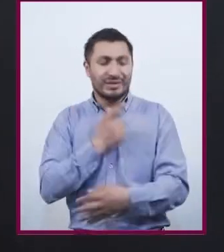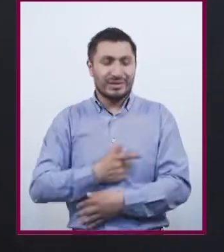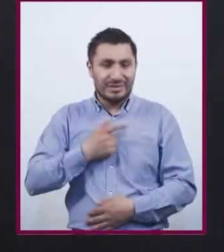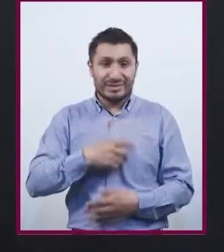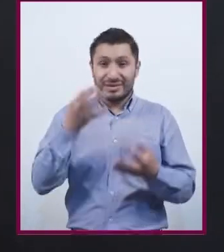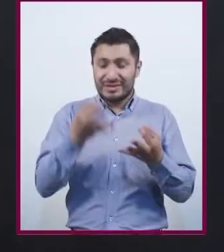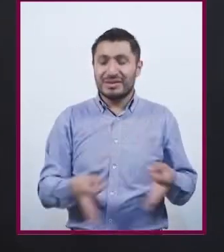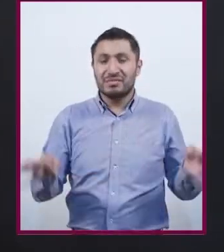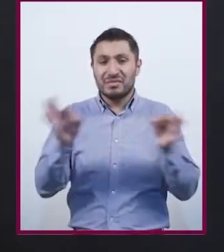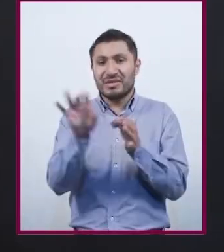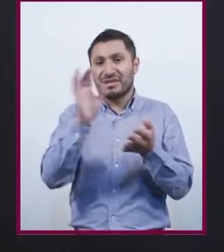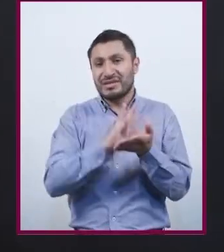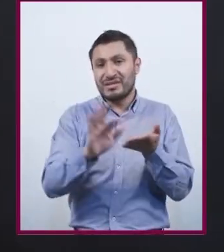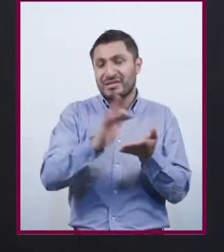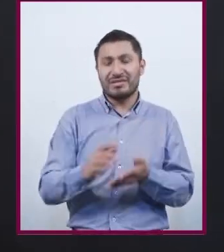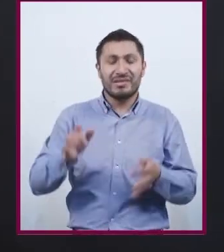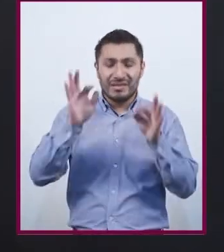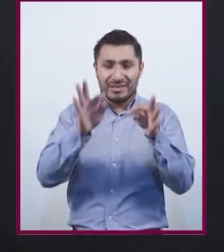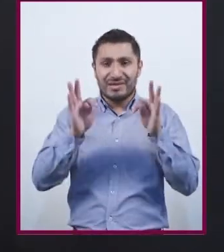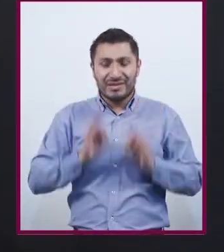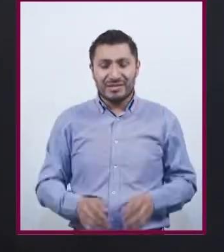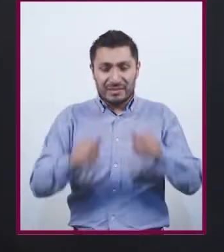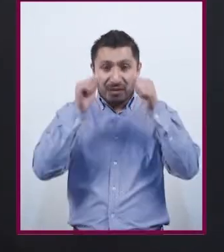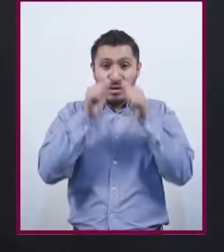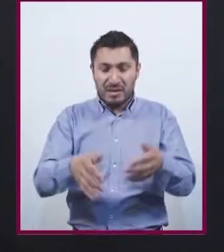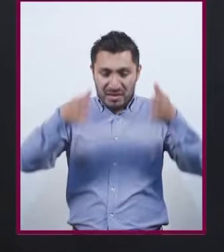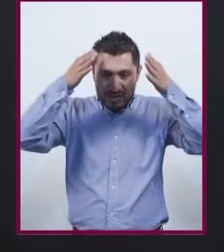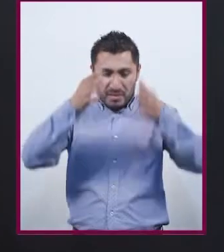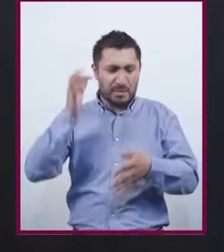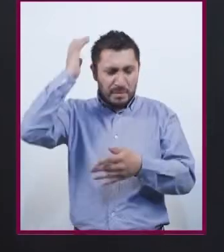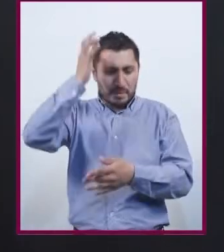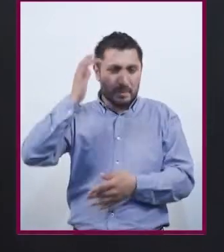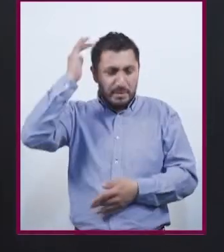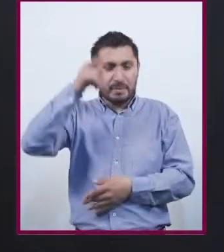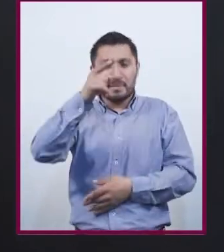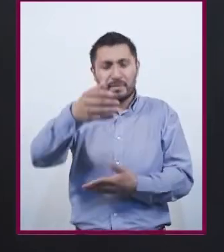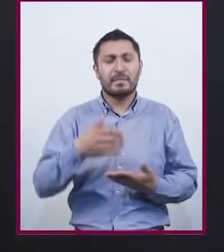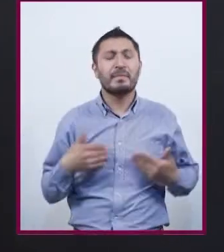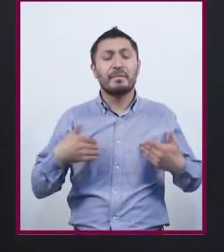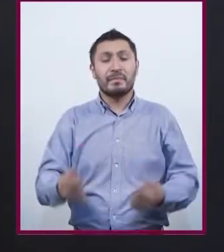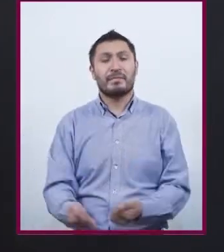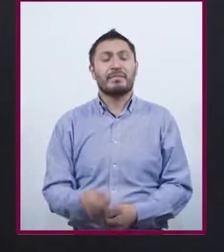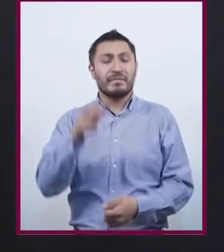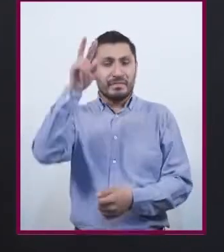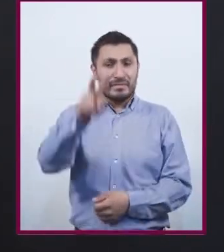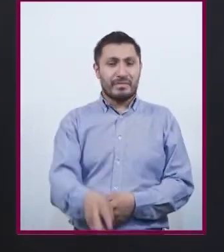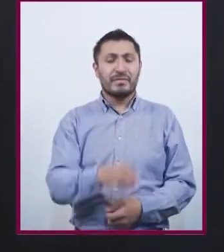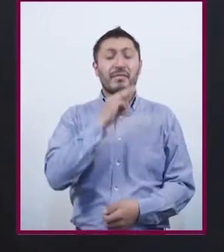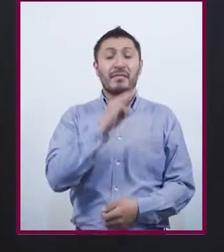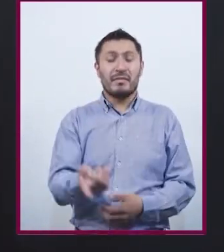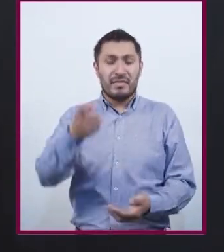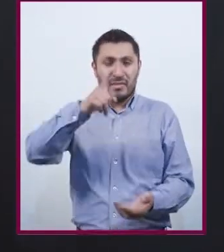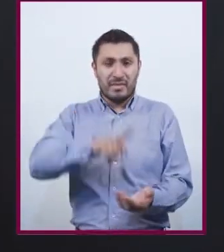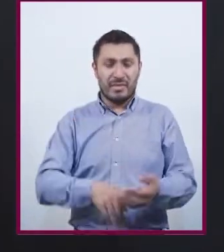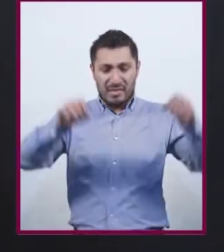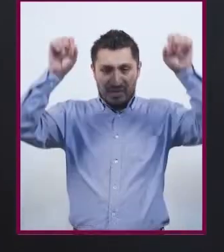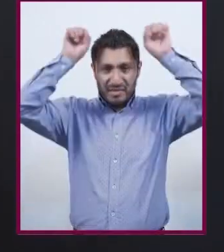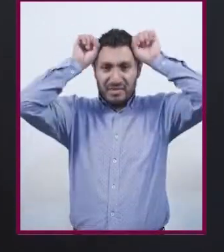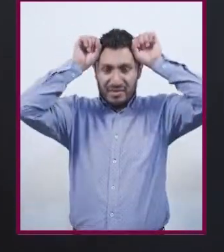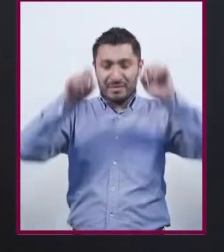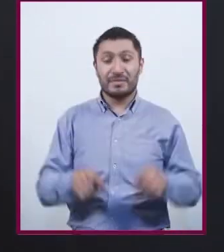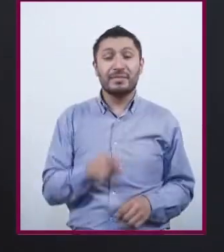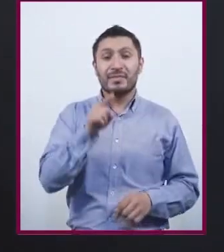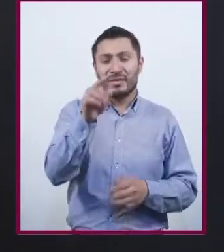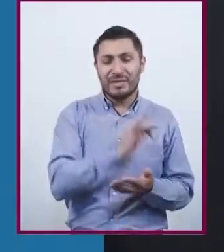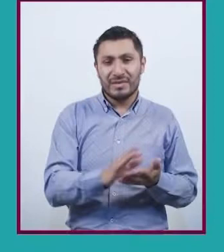muy disfrutables. Vale la pena leerlos con calma, atención y un enfoque analítico que te permita encontrar el verdadero mensaje detrás